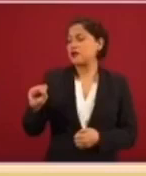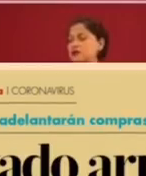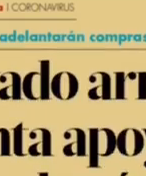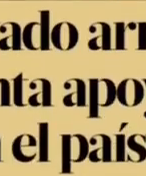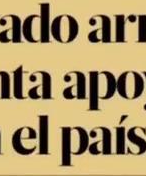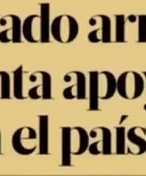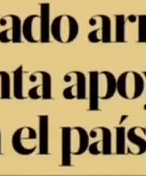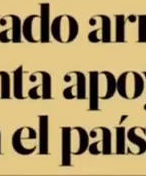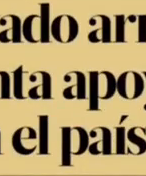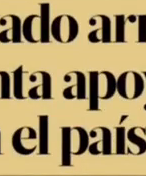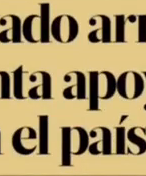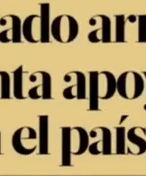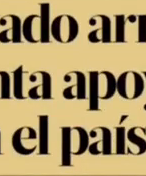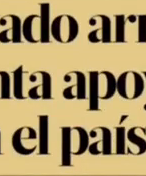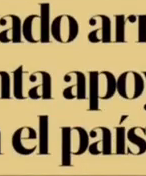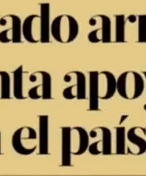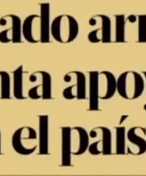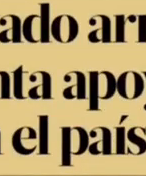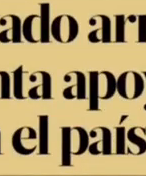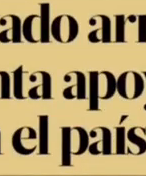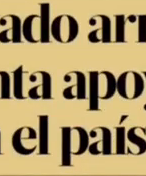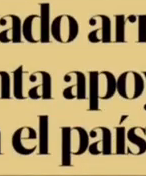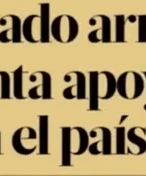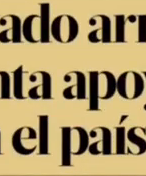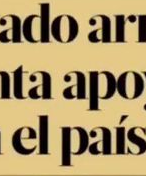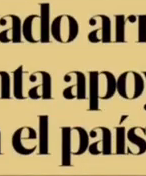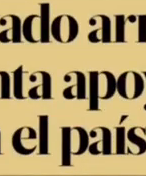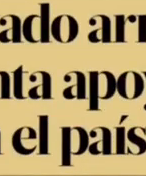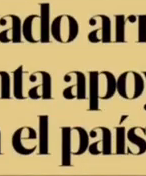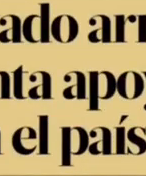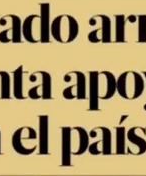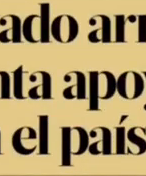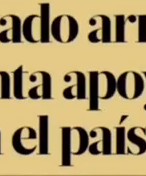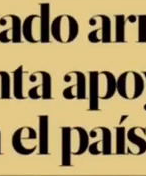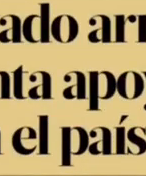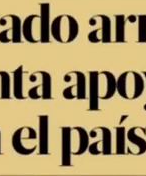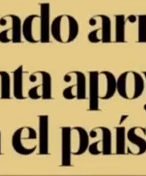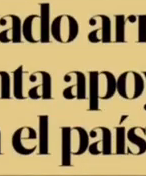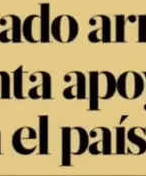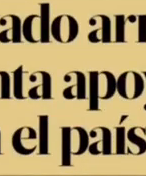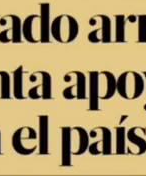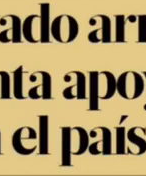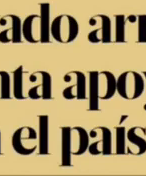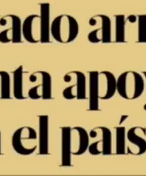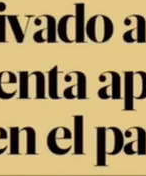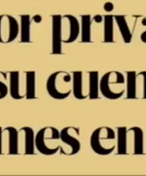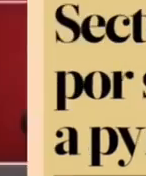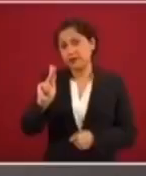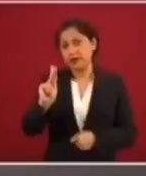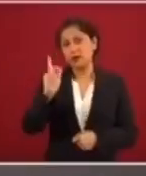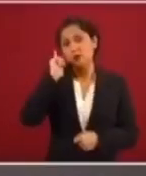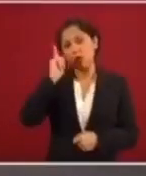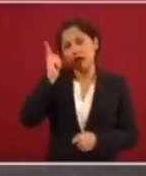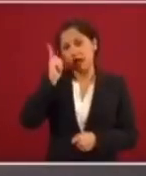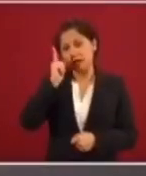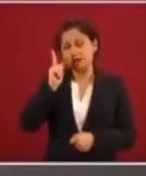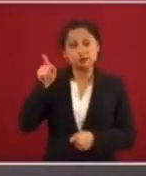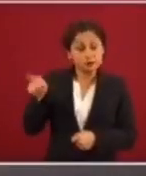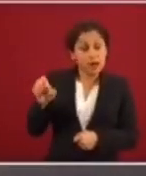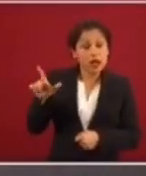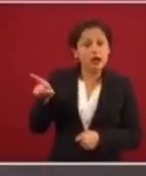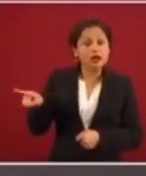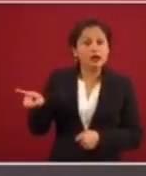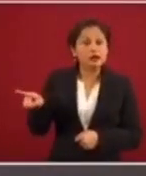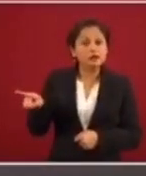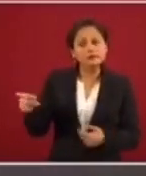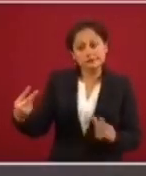lo dije, de defender a su gremio, pero ojalá y también él entienda que yo